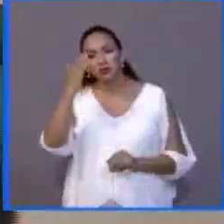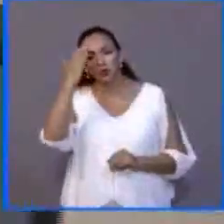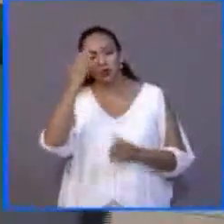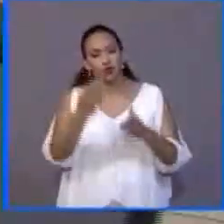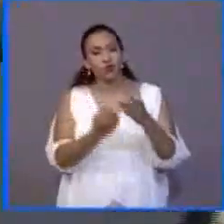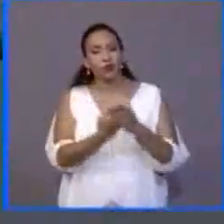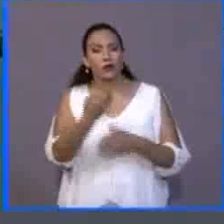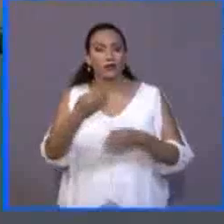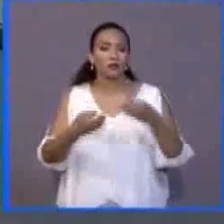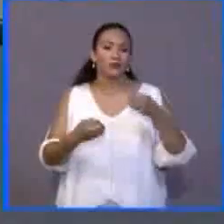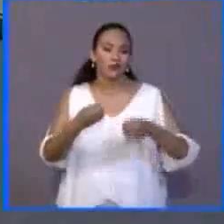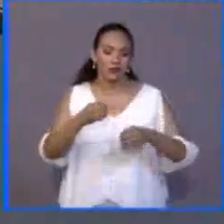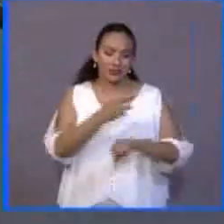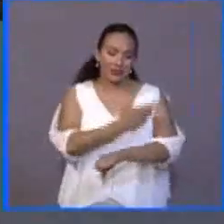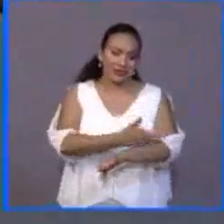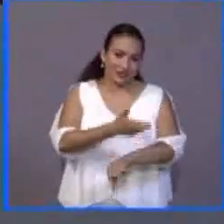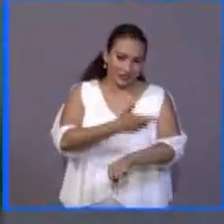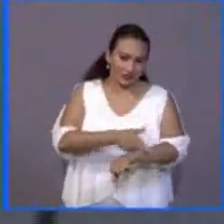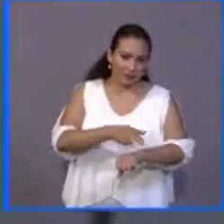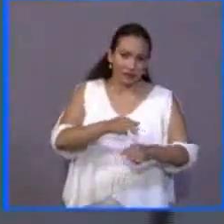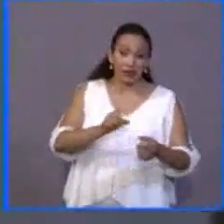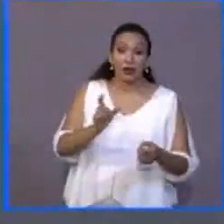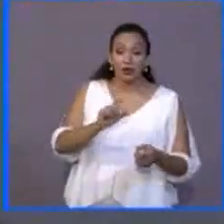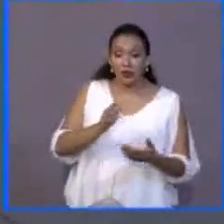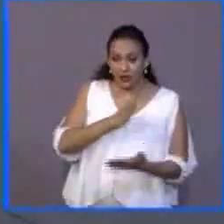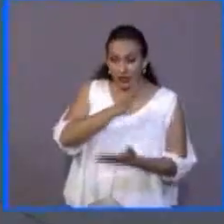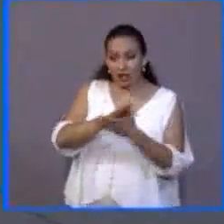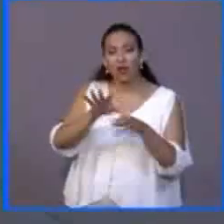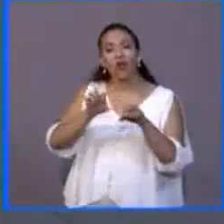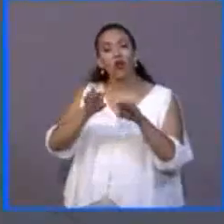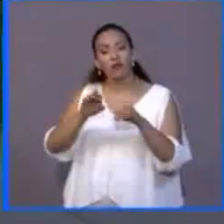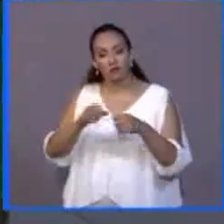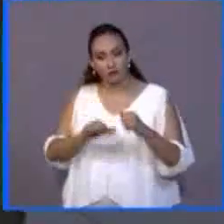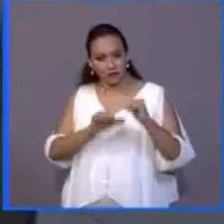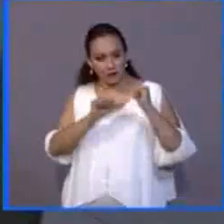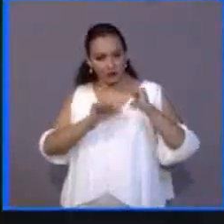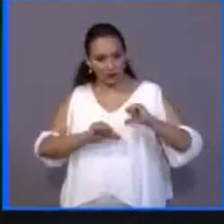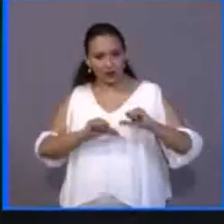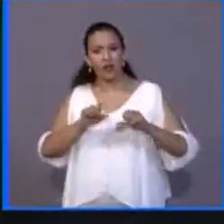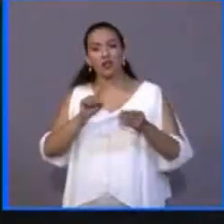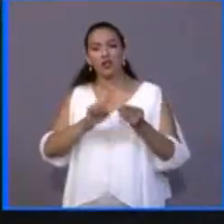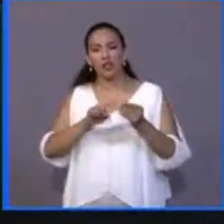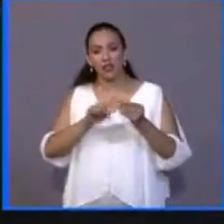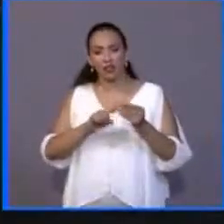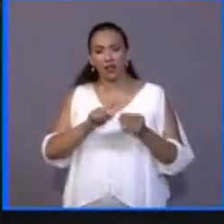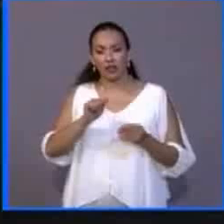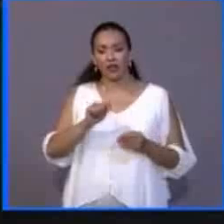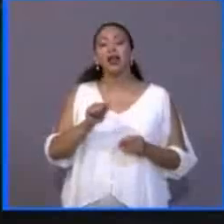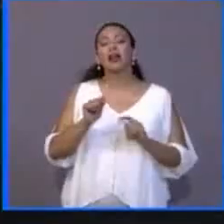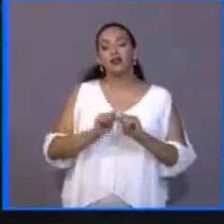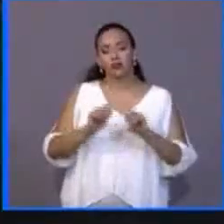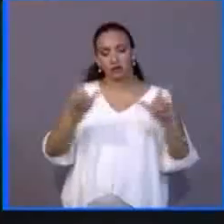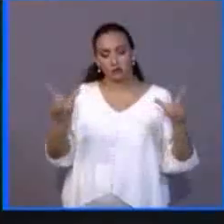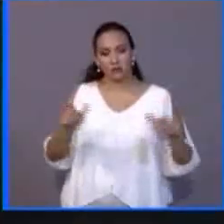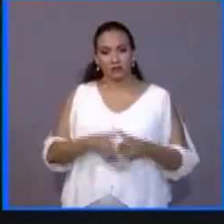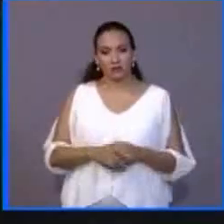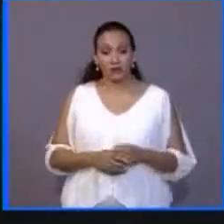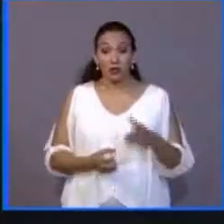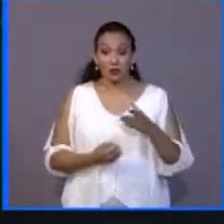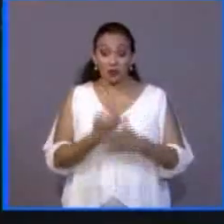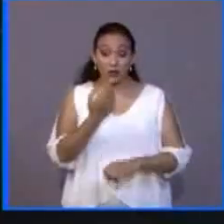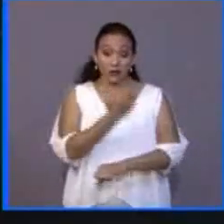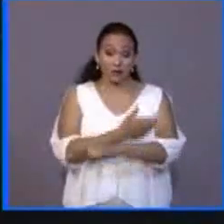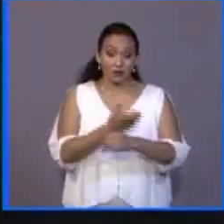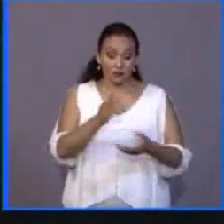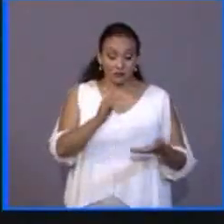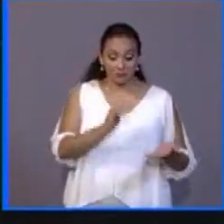nuevos asuntos en la materia que se presenten en la Oficina de Correspondencia Común, ubicada en Tuxtla Gutiérrez. Los nuevos asuntos